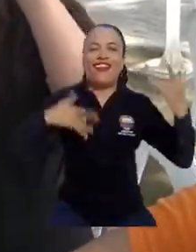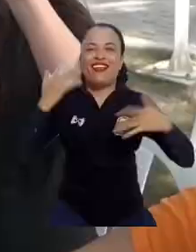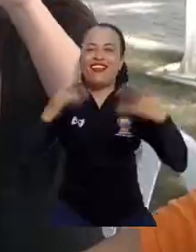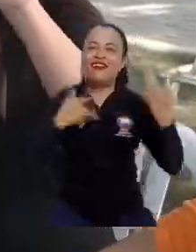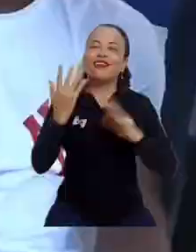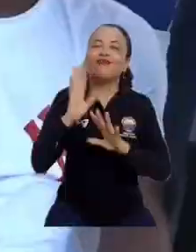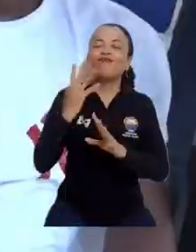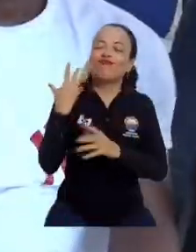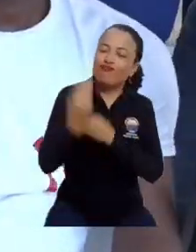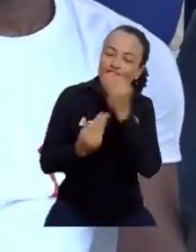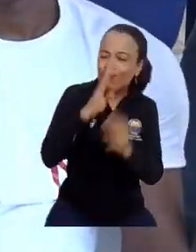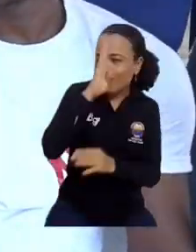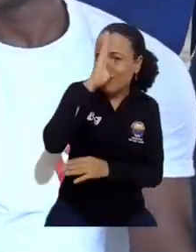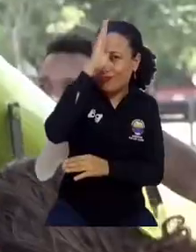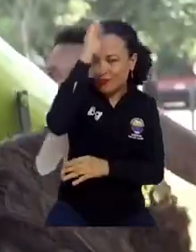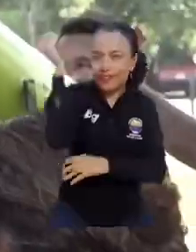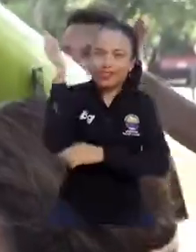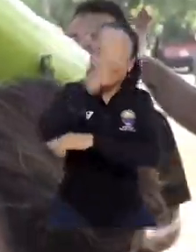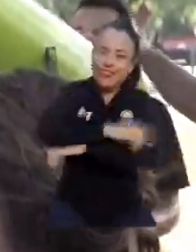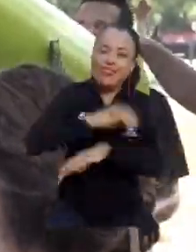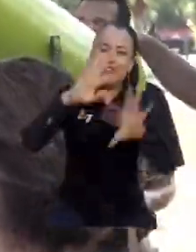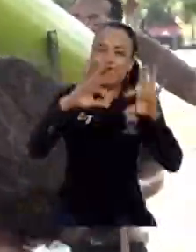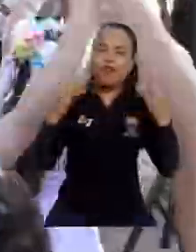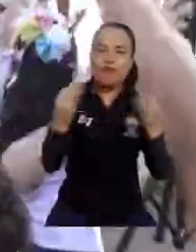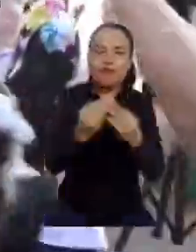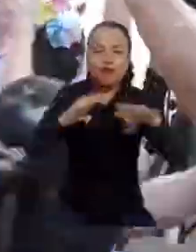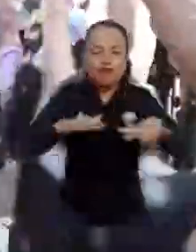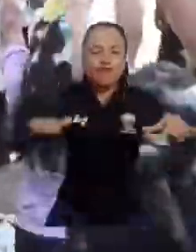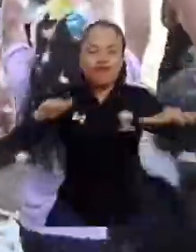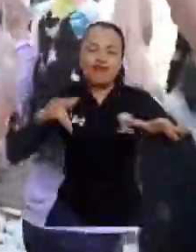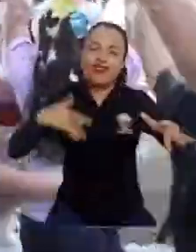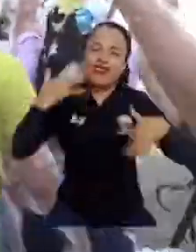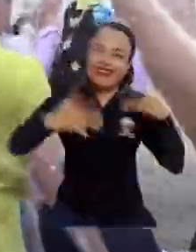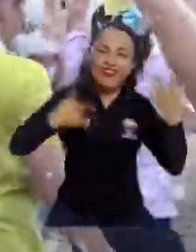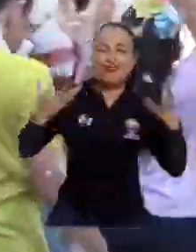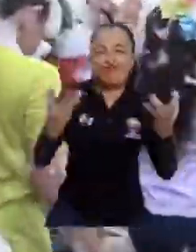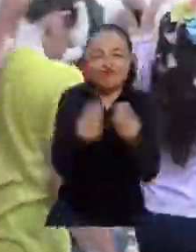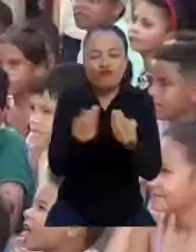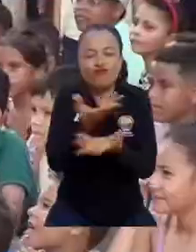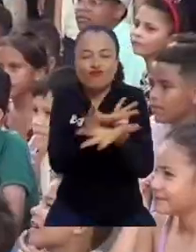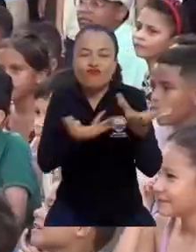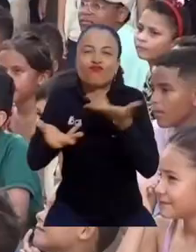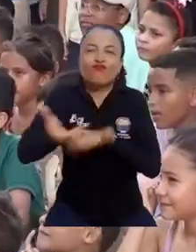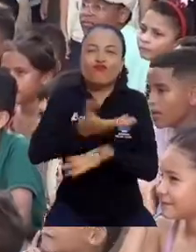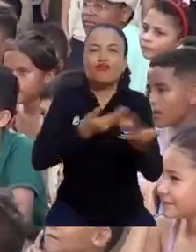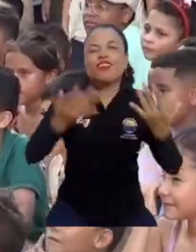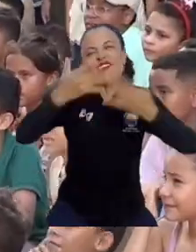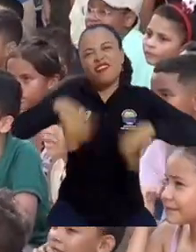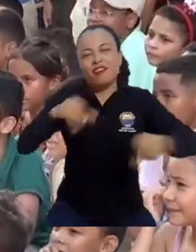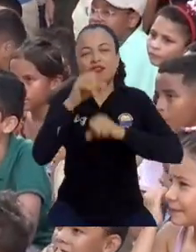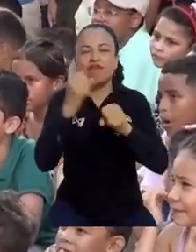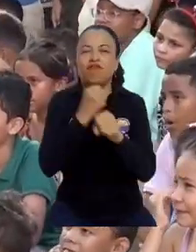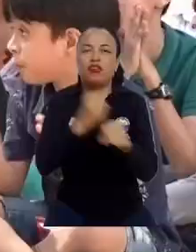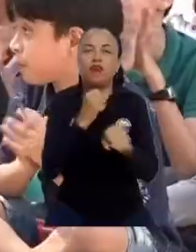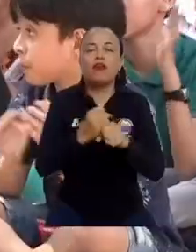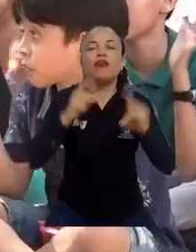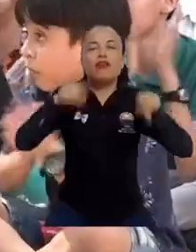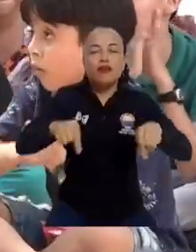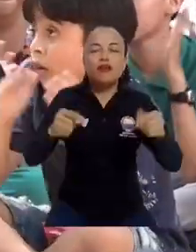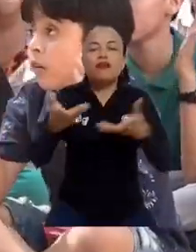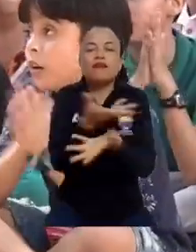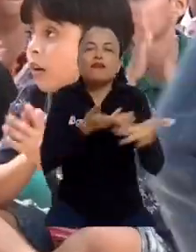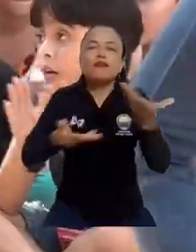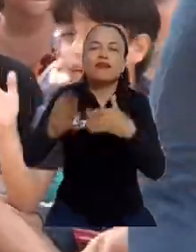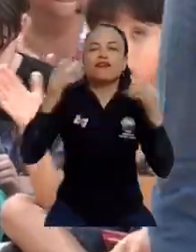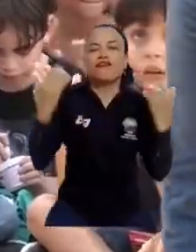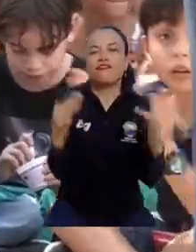Funcionarios, contratistas y docentes de la Universidad del Magdalena disfrutaron del tradicional Día de la Familia, un espacio de disfrute e